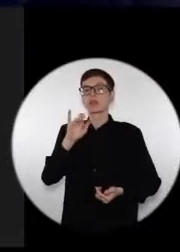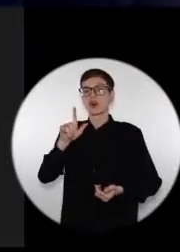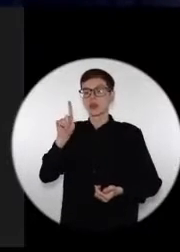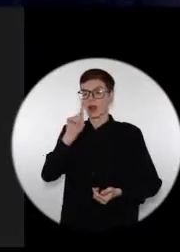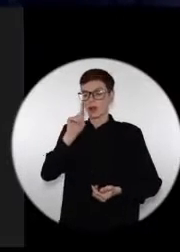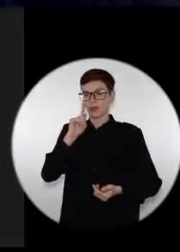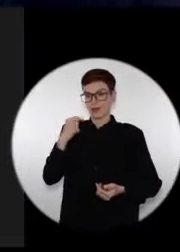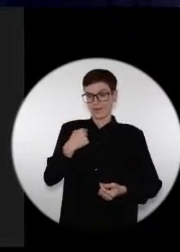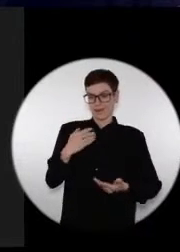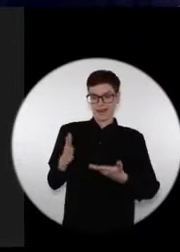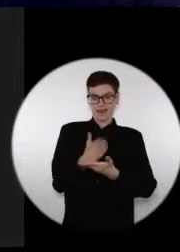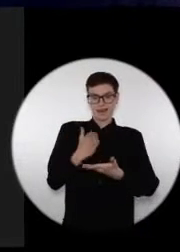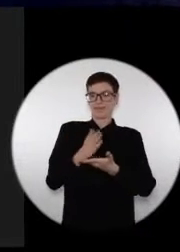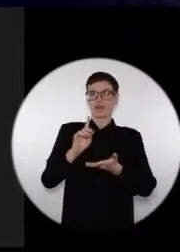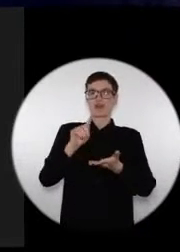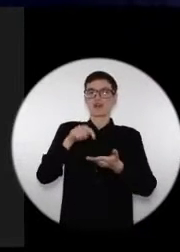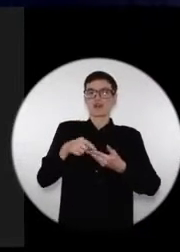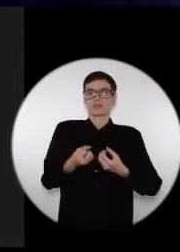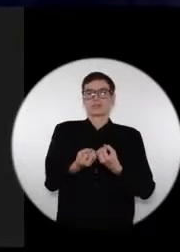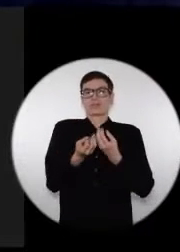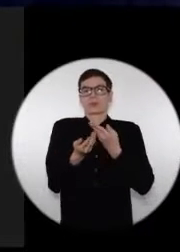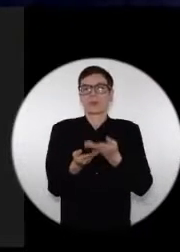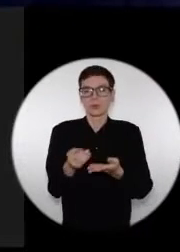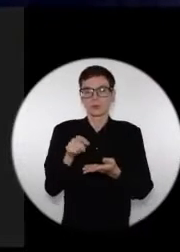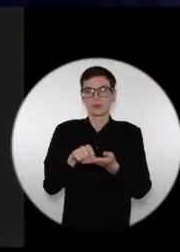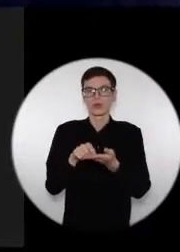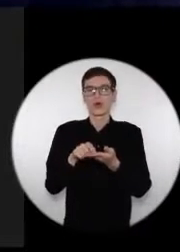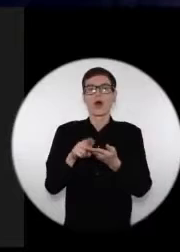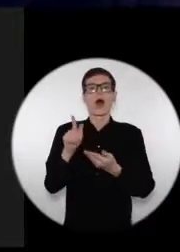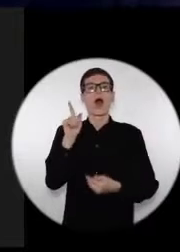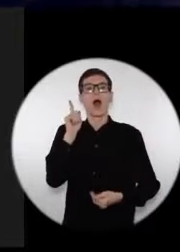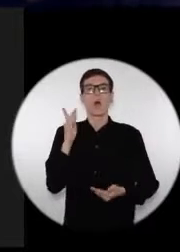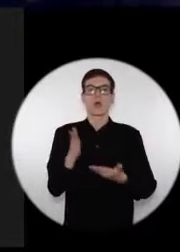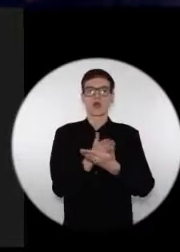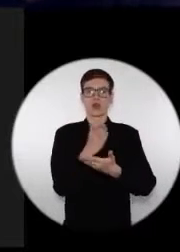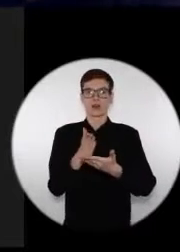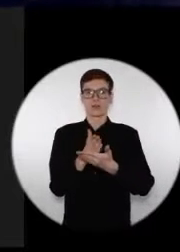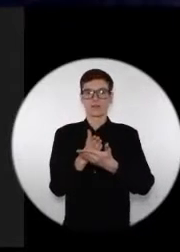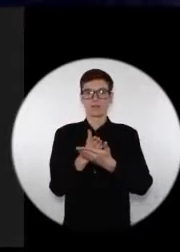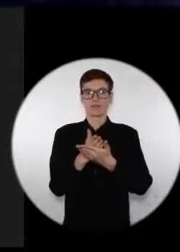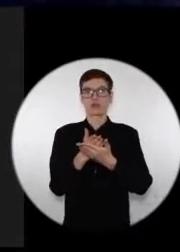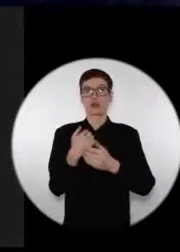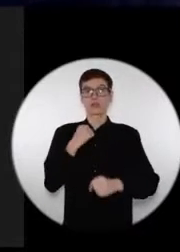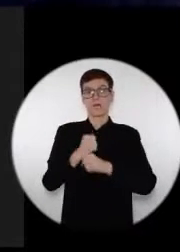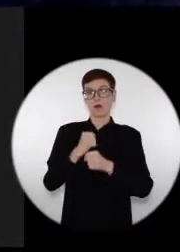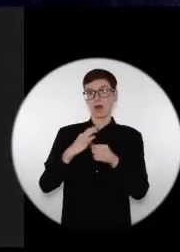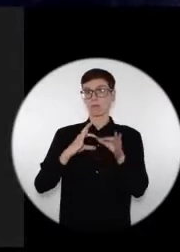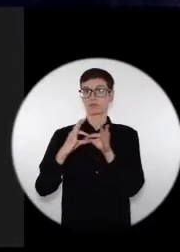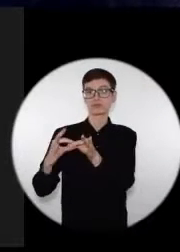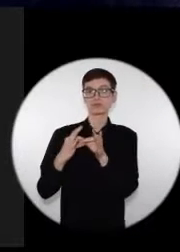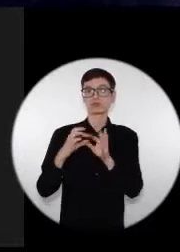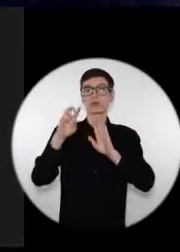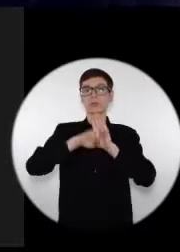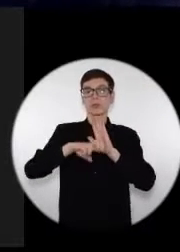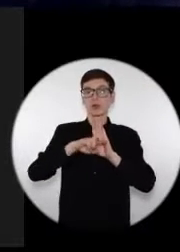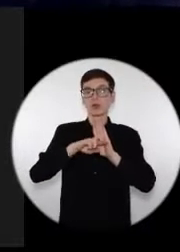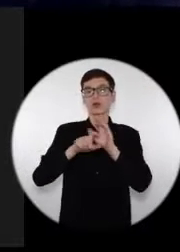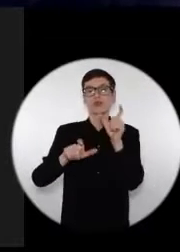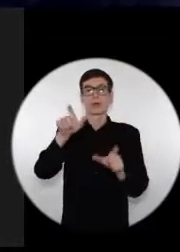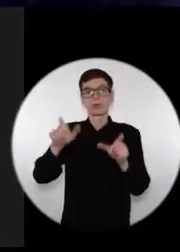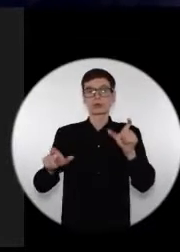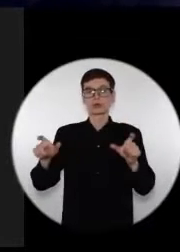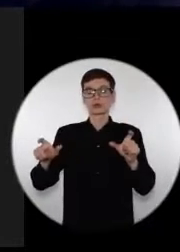que haría una editorial pero simplemente nuestros libros del producto es un audiolibro y trabajamos en colaboración con